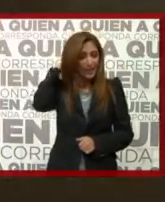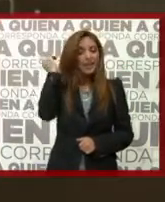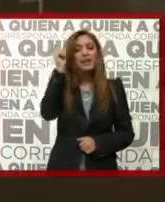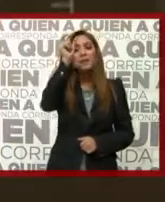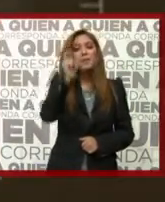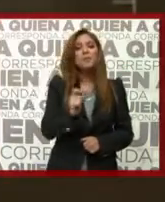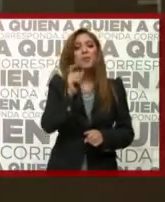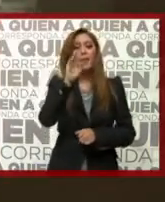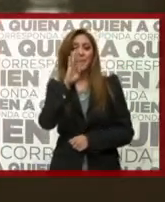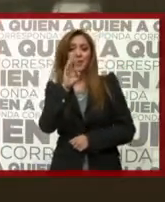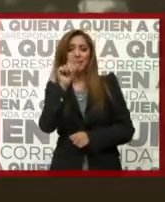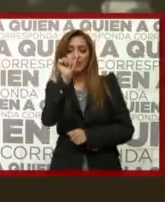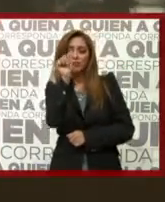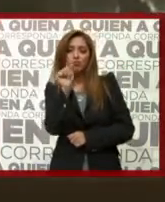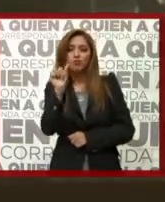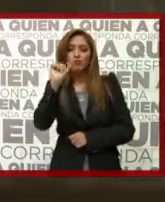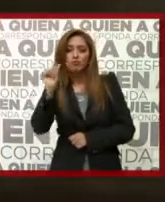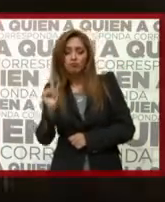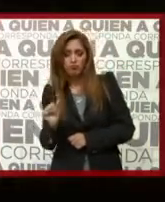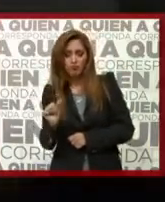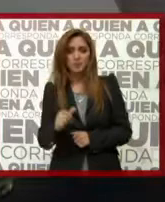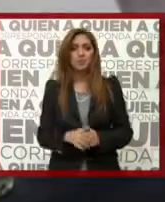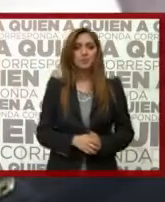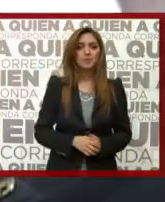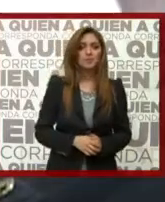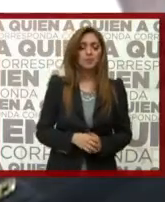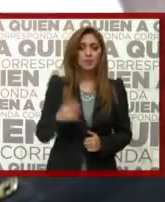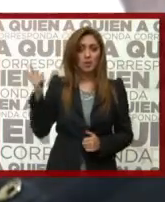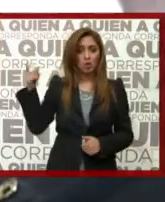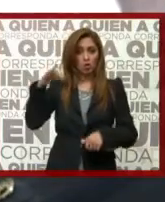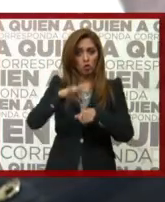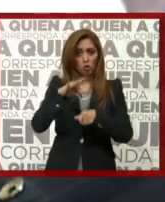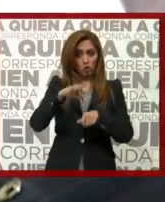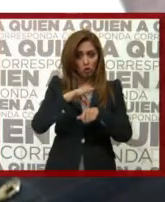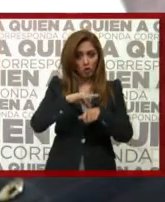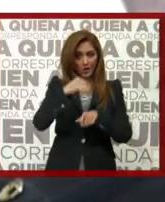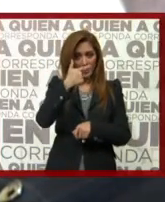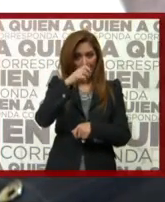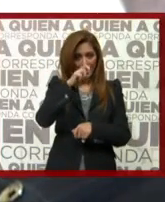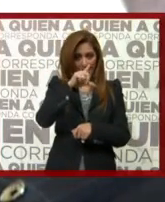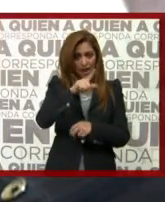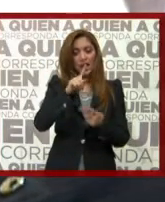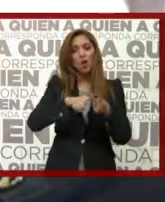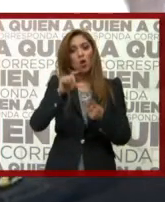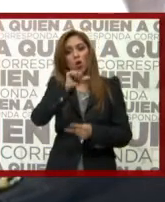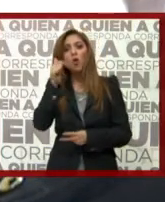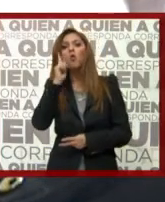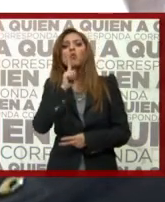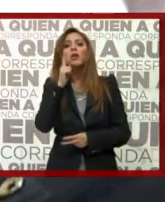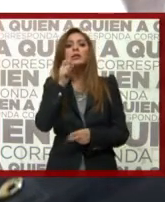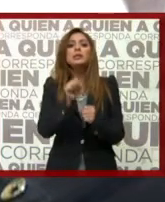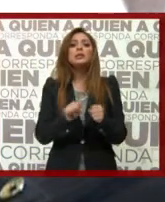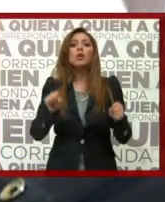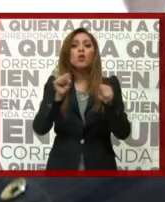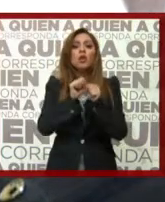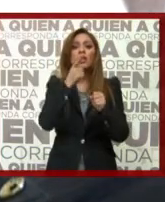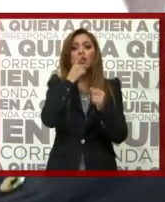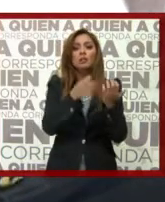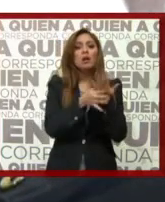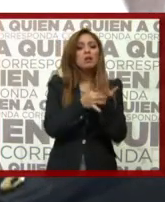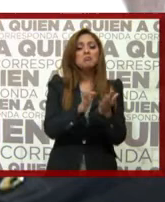vértebras fisuradas. De repente, el doctor general y otra señorita del seguro dice, ya, hasta